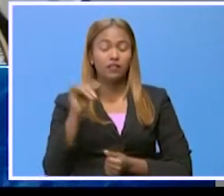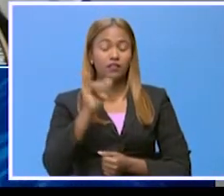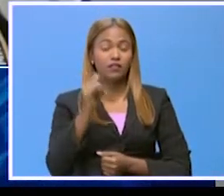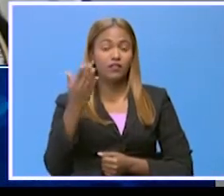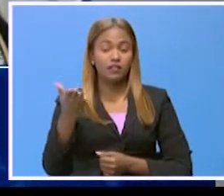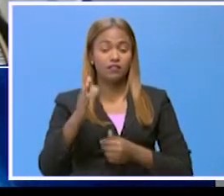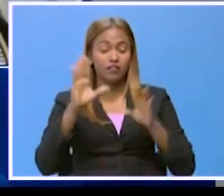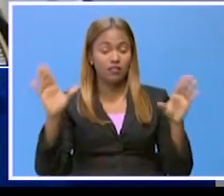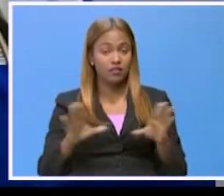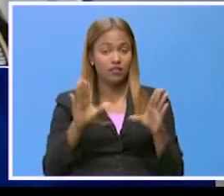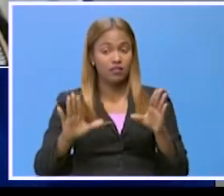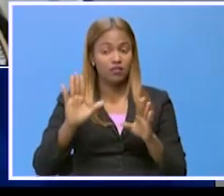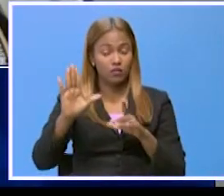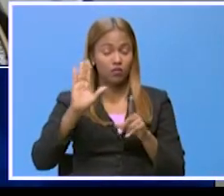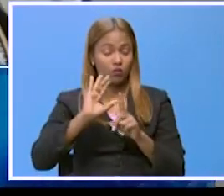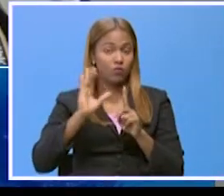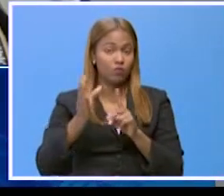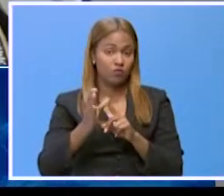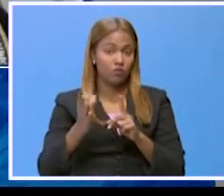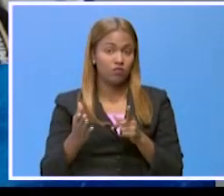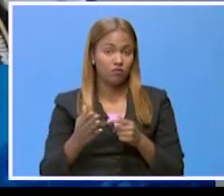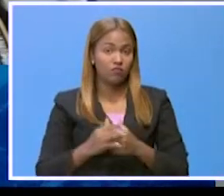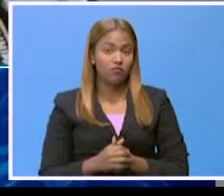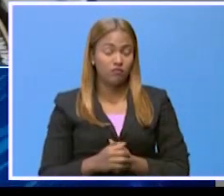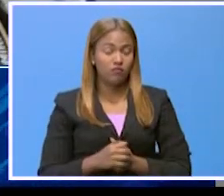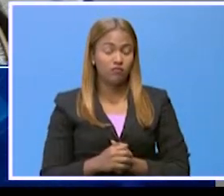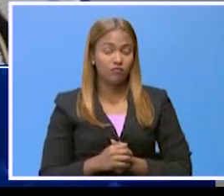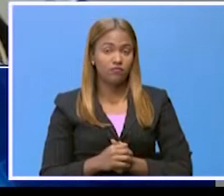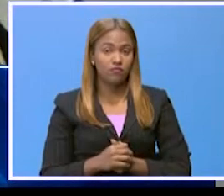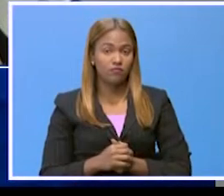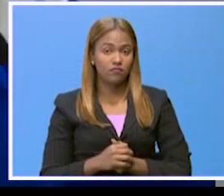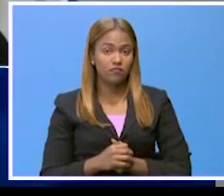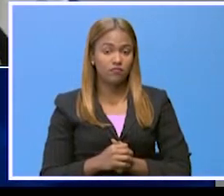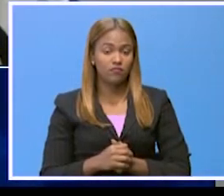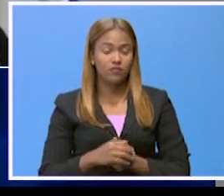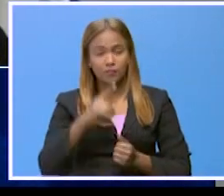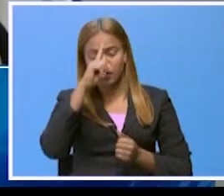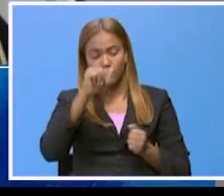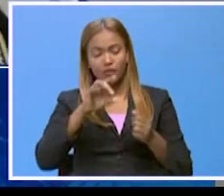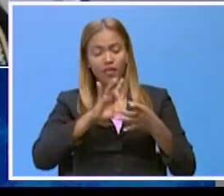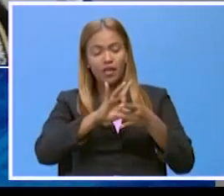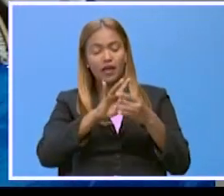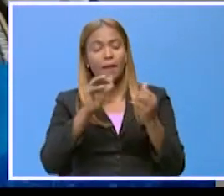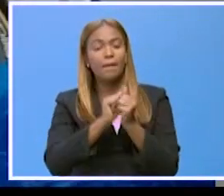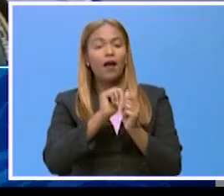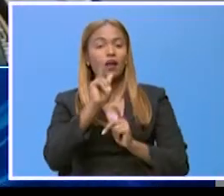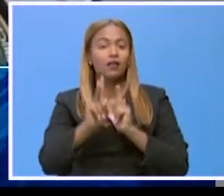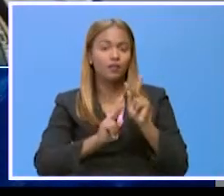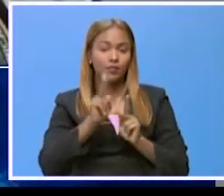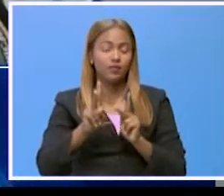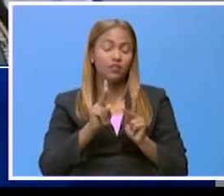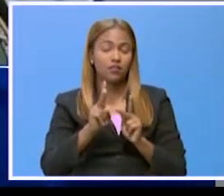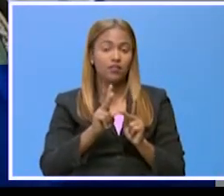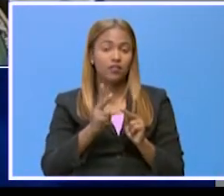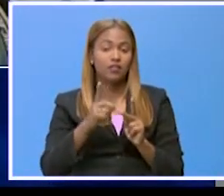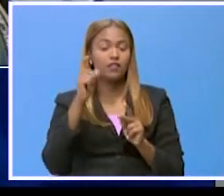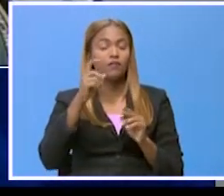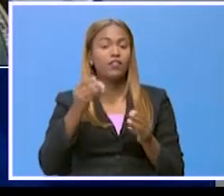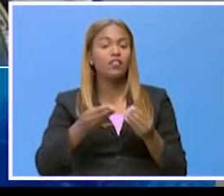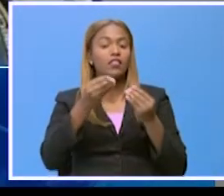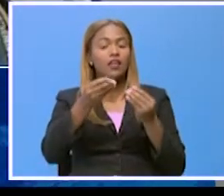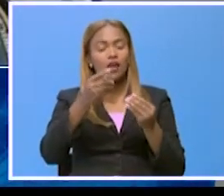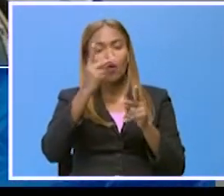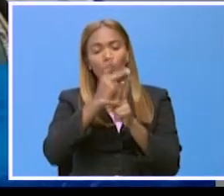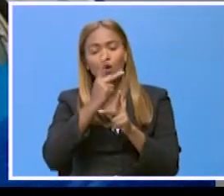reaccionar esa cultura de ser más cercanos a la sociedad de velar por los derechos